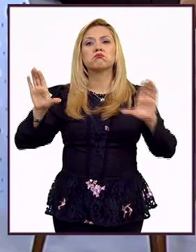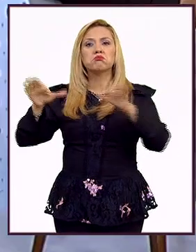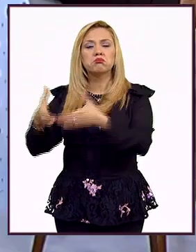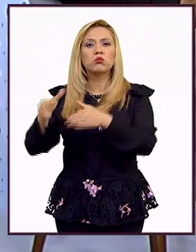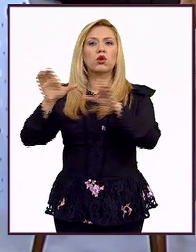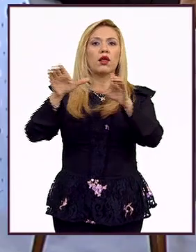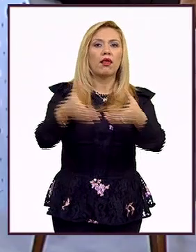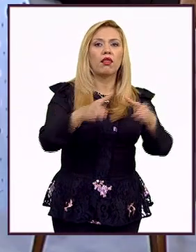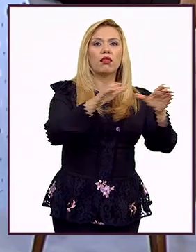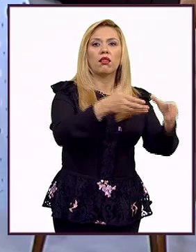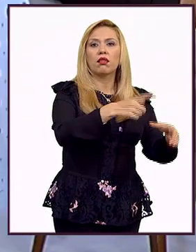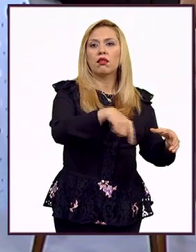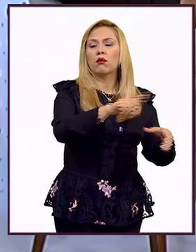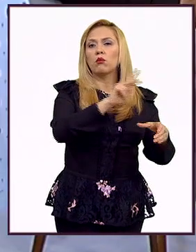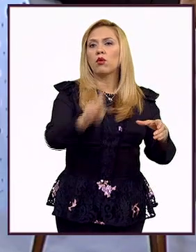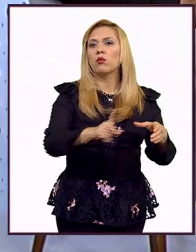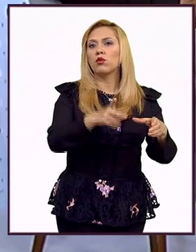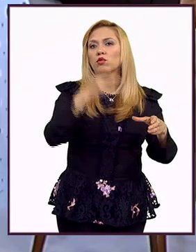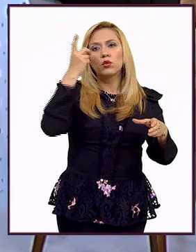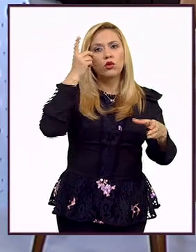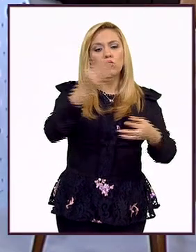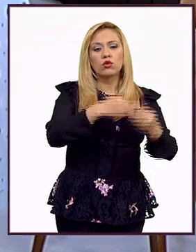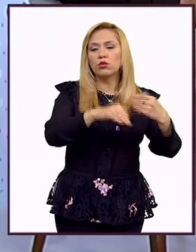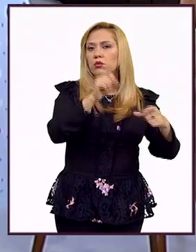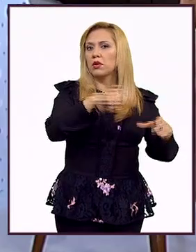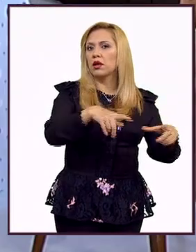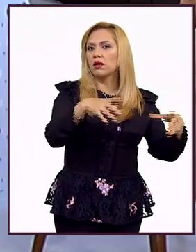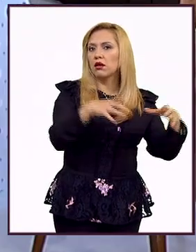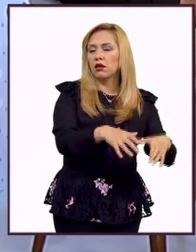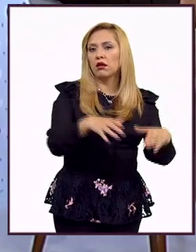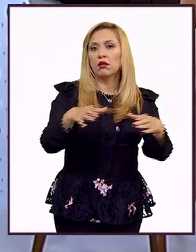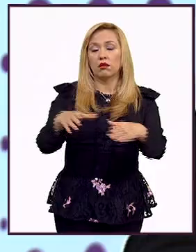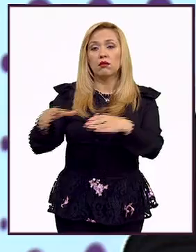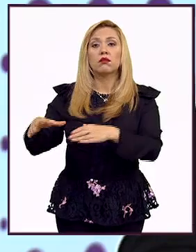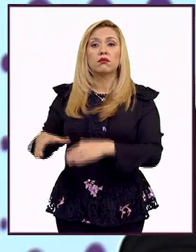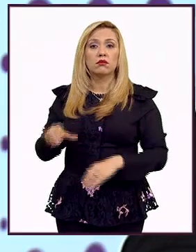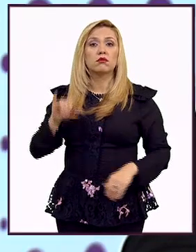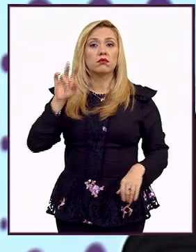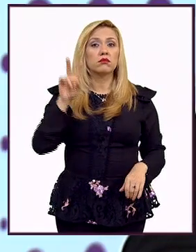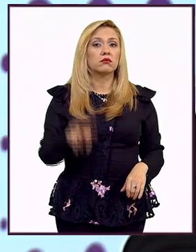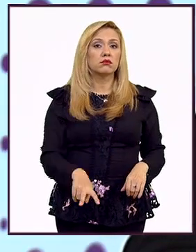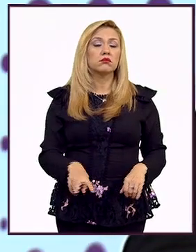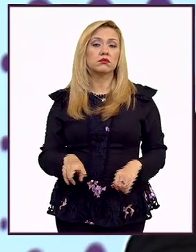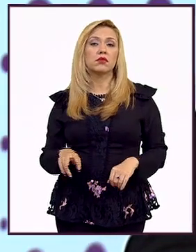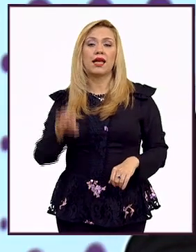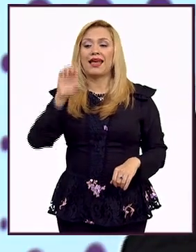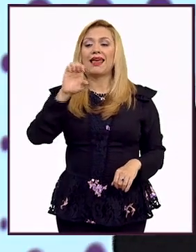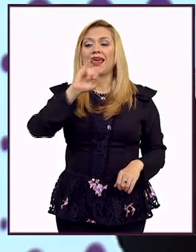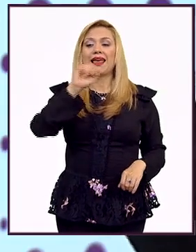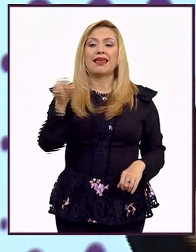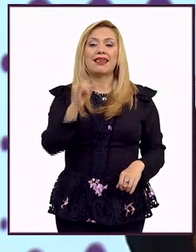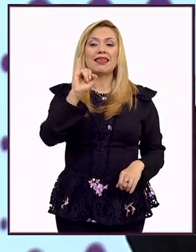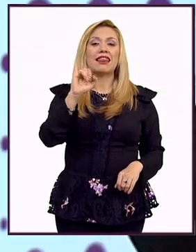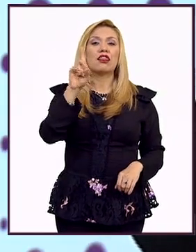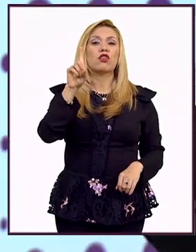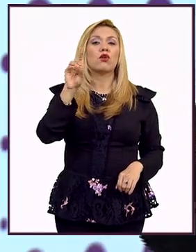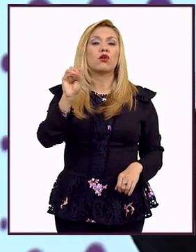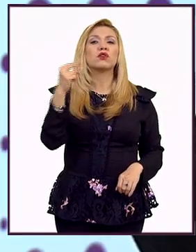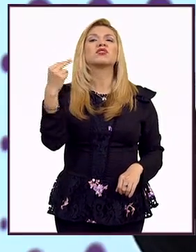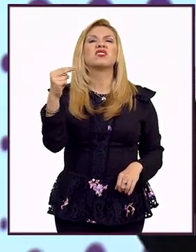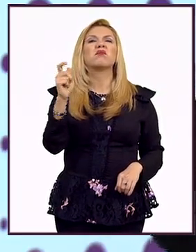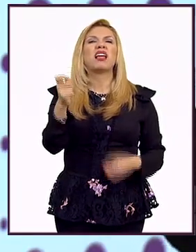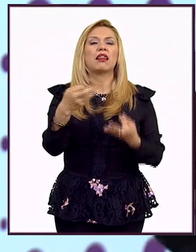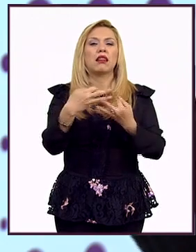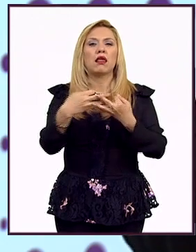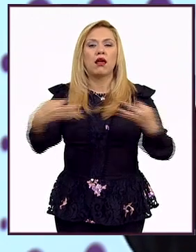tierras generalizado, pues en todo el país tenemos propiedad social, es decir, ejidos y comunidades que son campesinos que